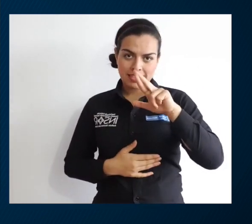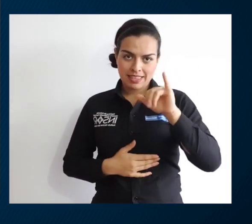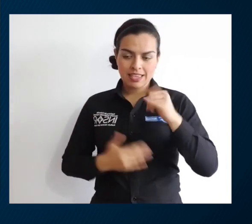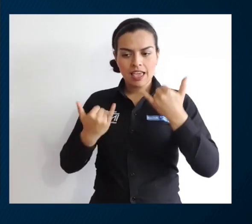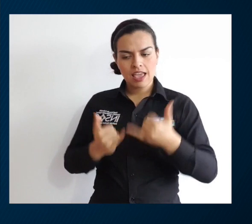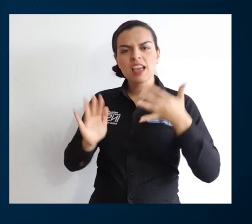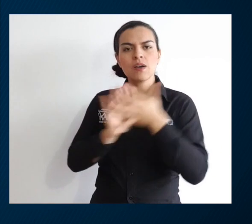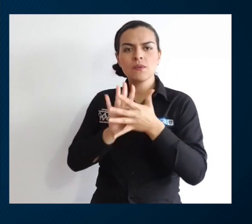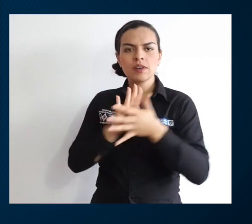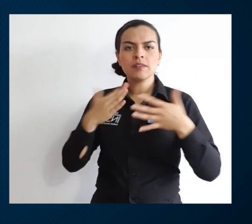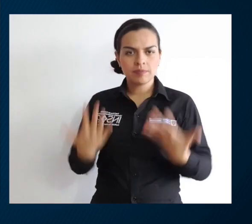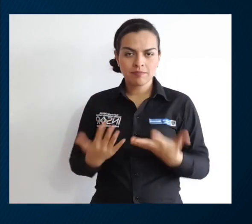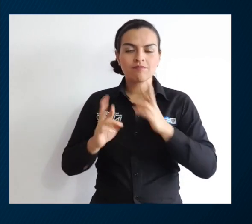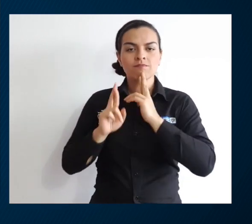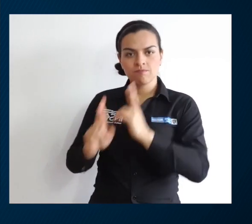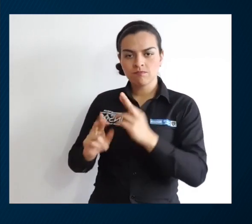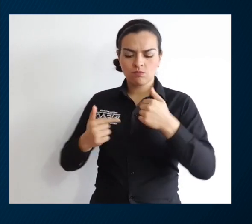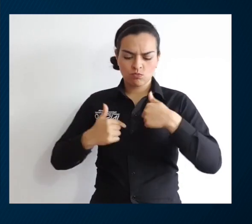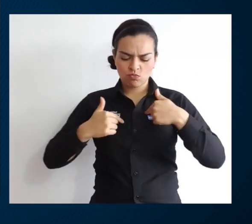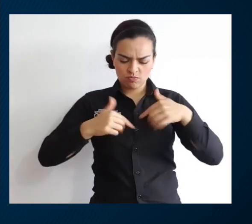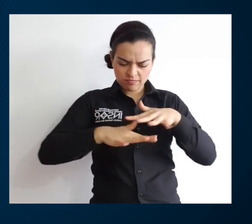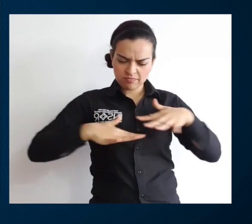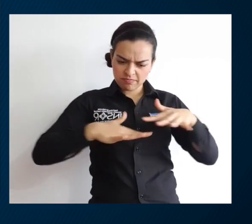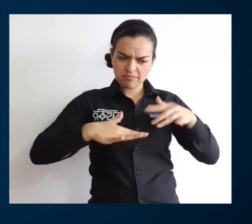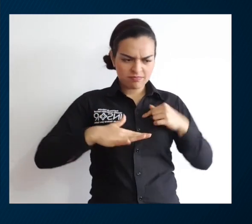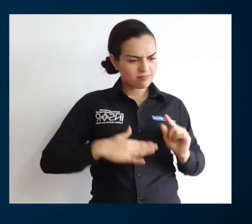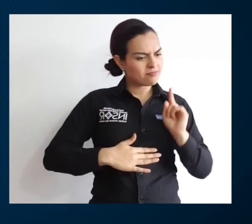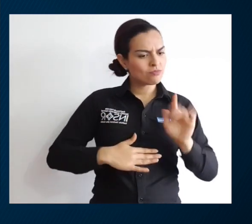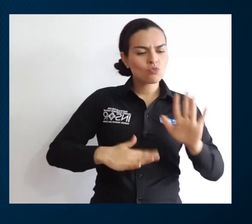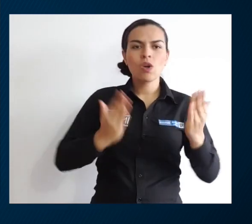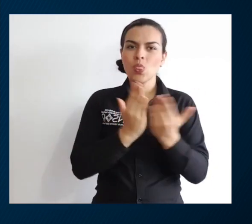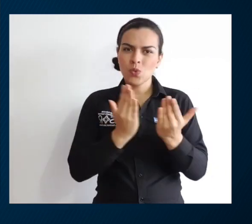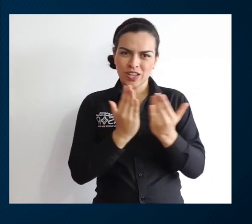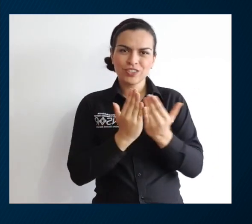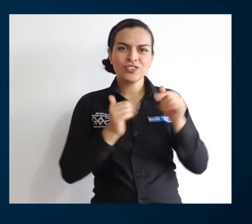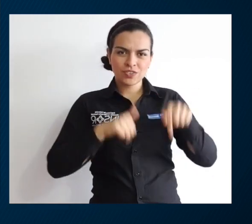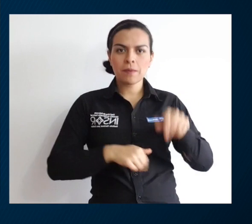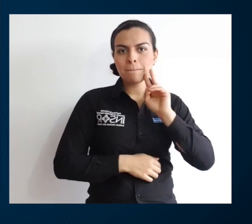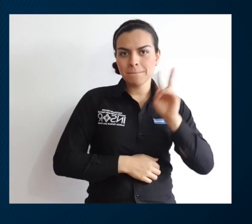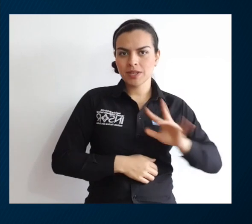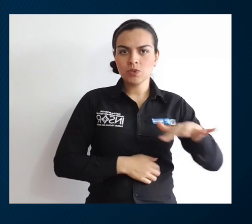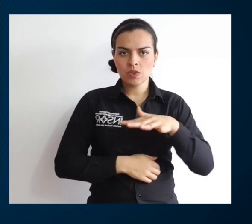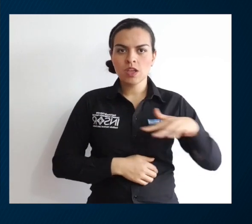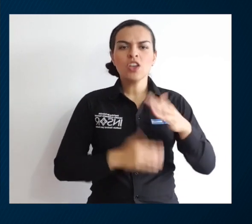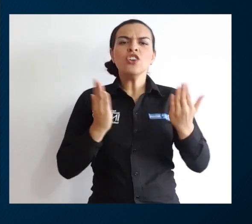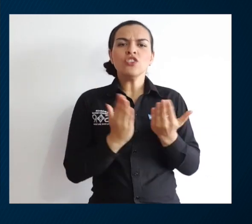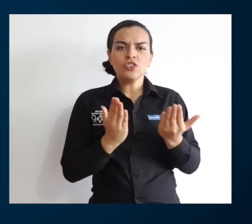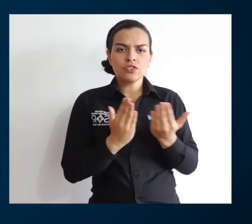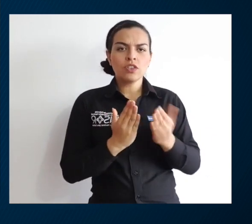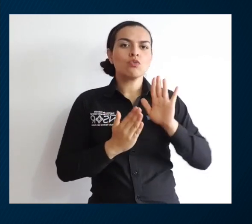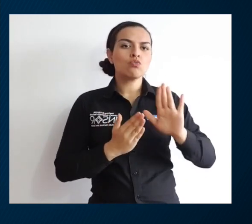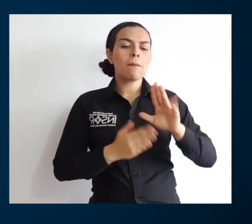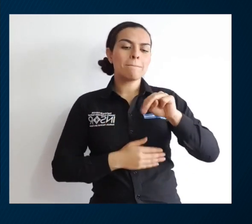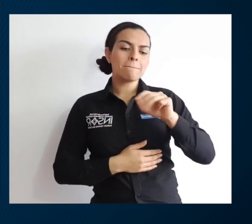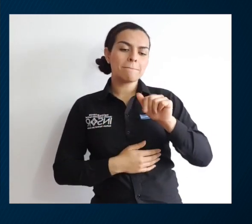en dónde estás. Bueno, muchas gracias, Mary. Para contextualizar un poco, ubicar un poco dónde se encuentra